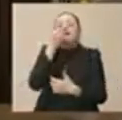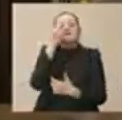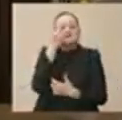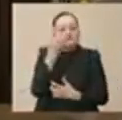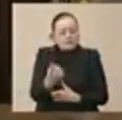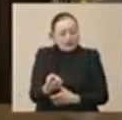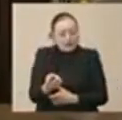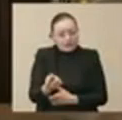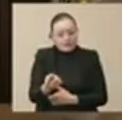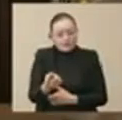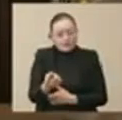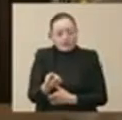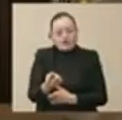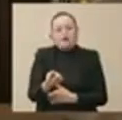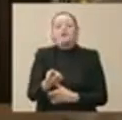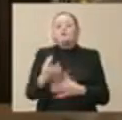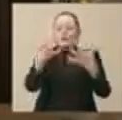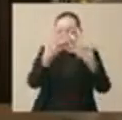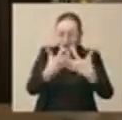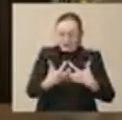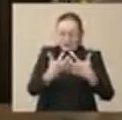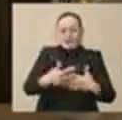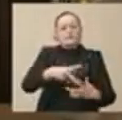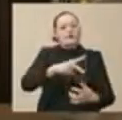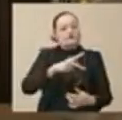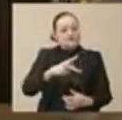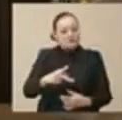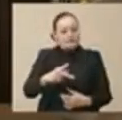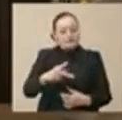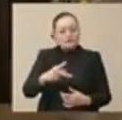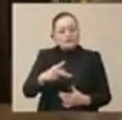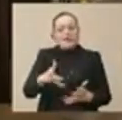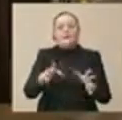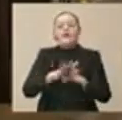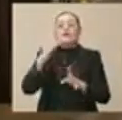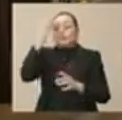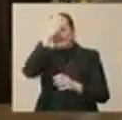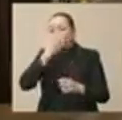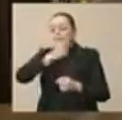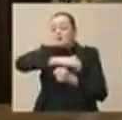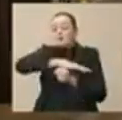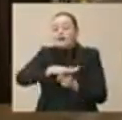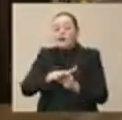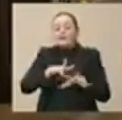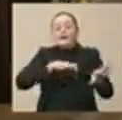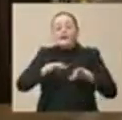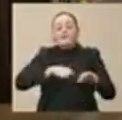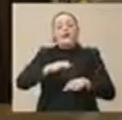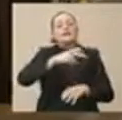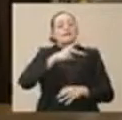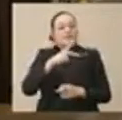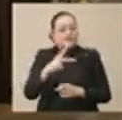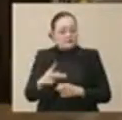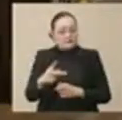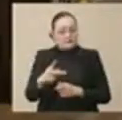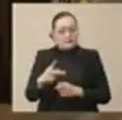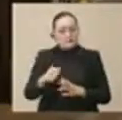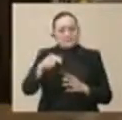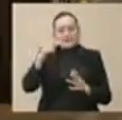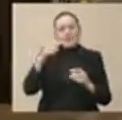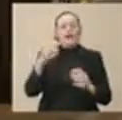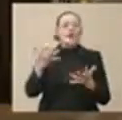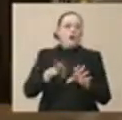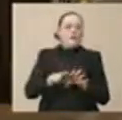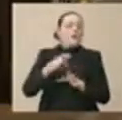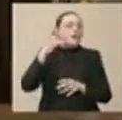privado les reitero la solicitud de que se sumen con sus empresas al programa estatal de pruebas masivas para sus